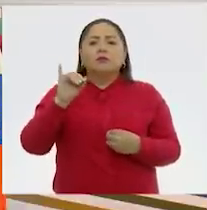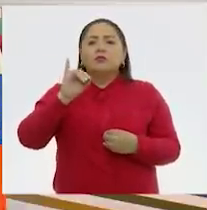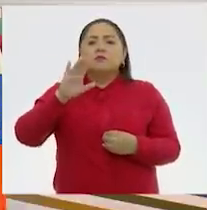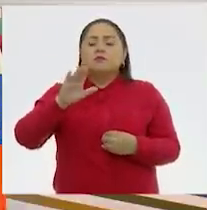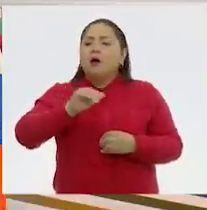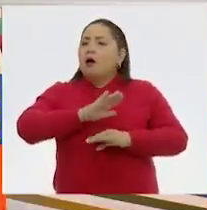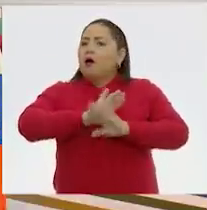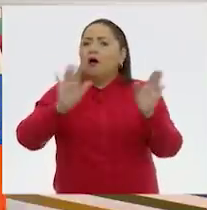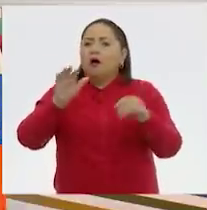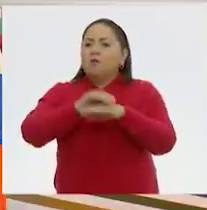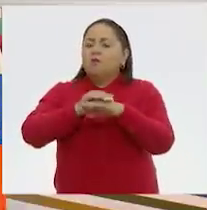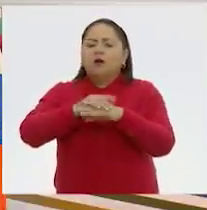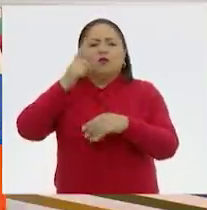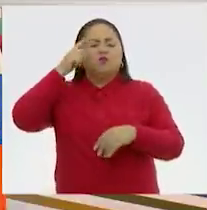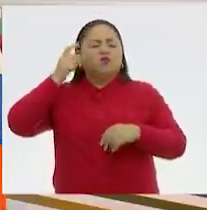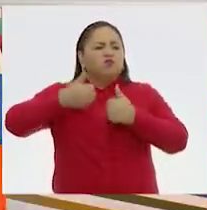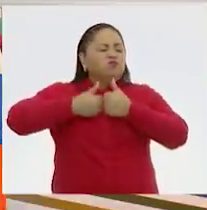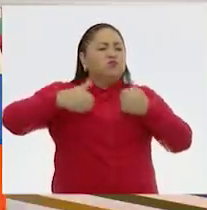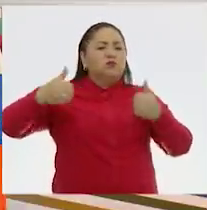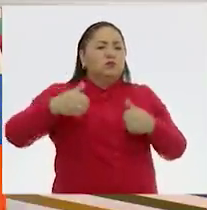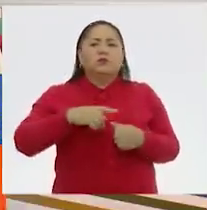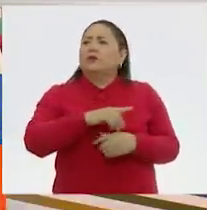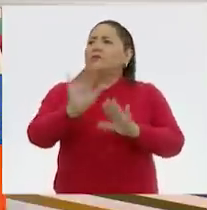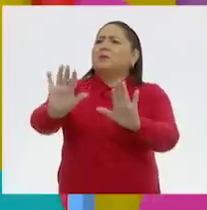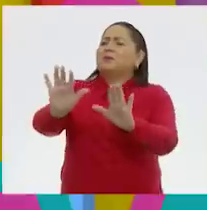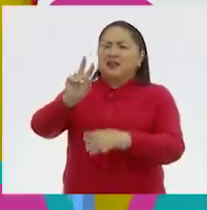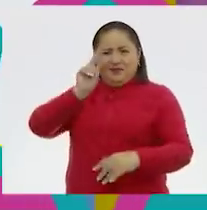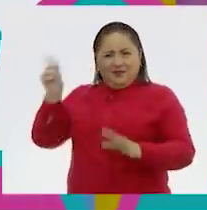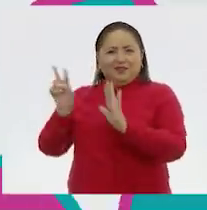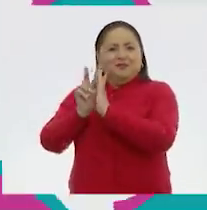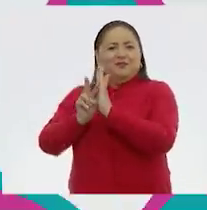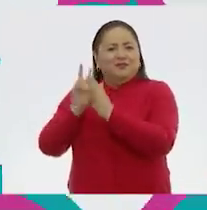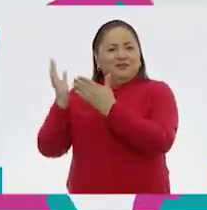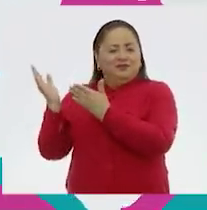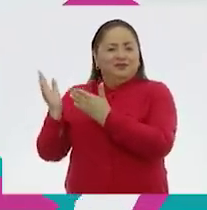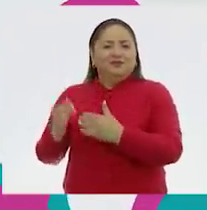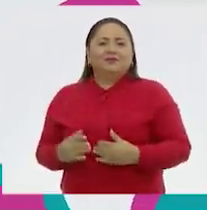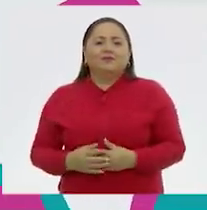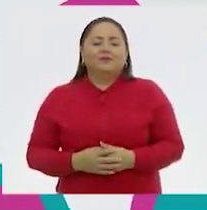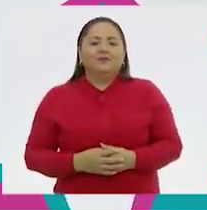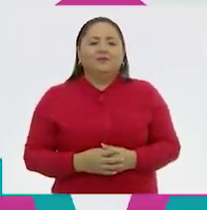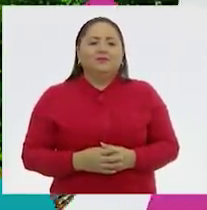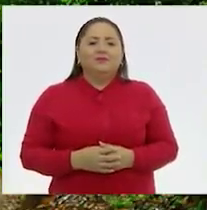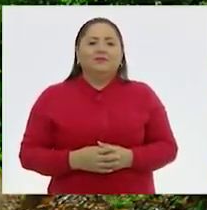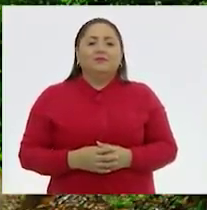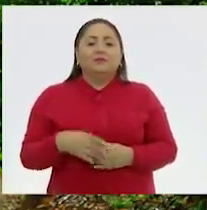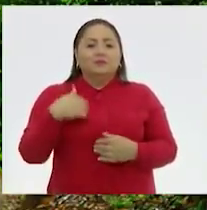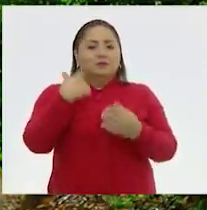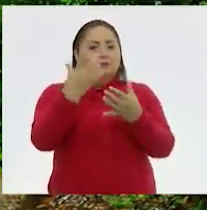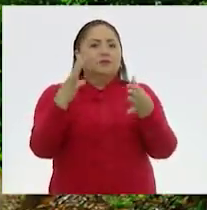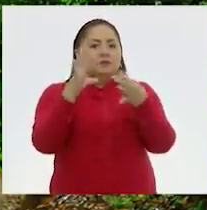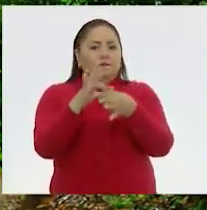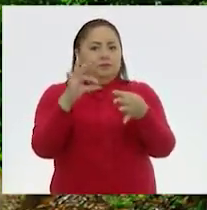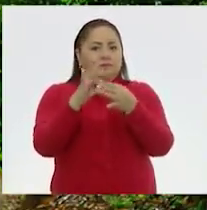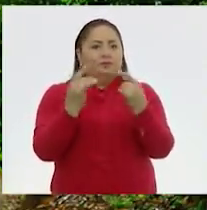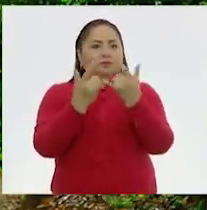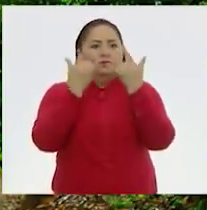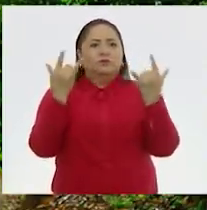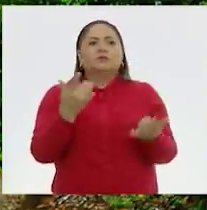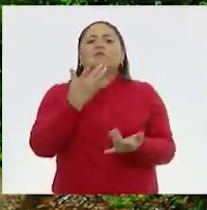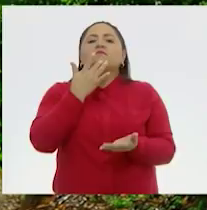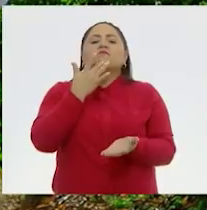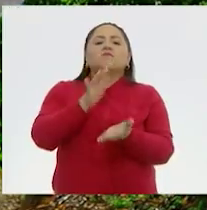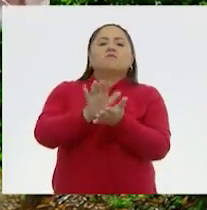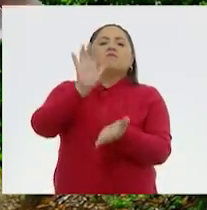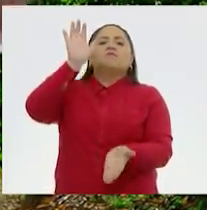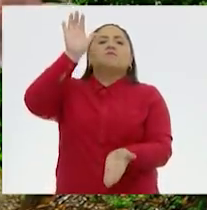sus amigos. Fíjate bien la historia. No me cuentes más. Vamos a verlo. Vamos a ver. Voy a contarles la historia de un dinosaurio que vivía en el